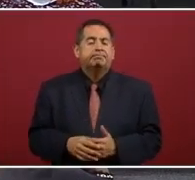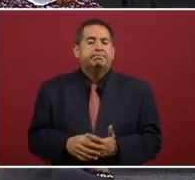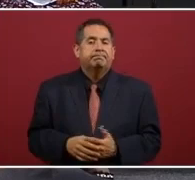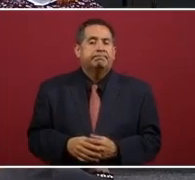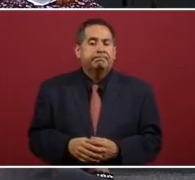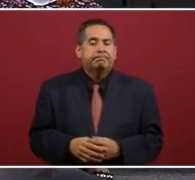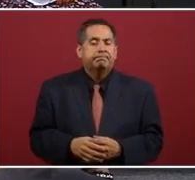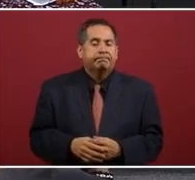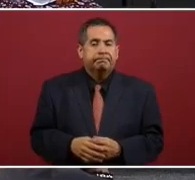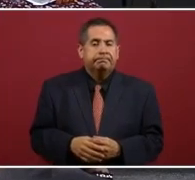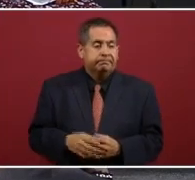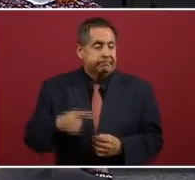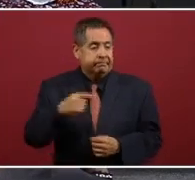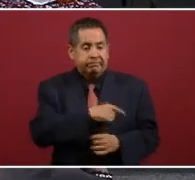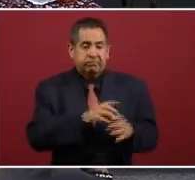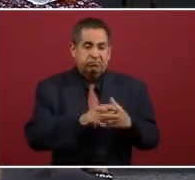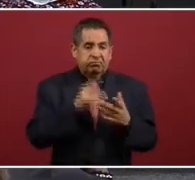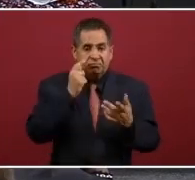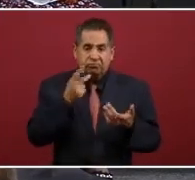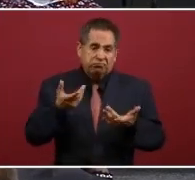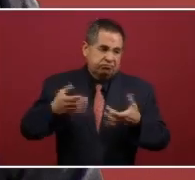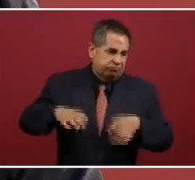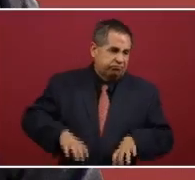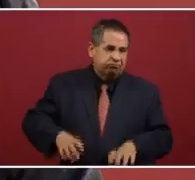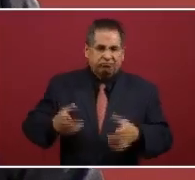de robar, de saquear.